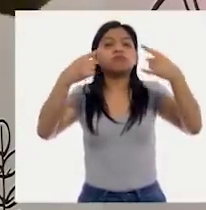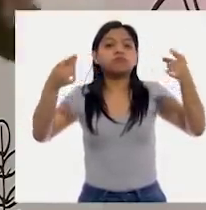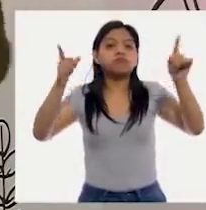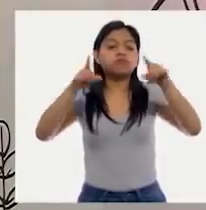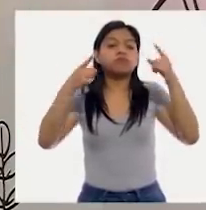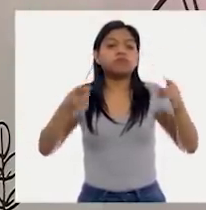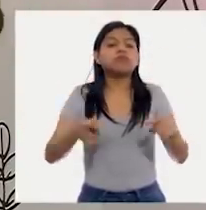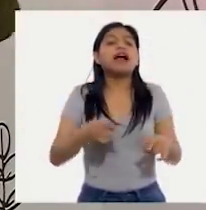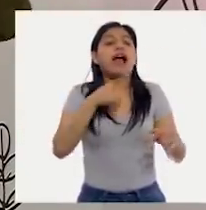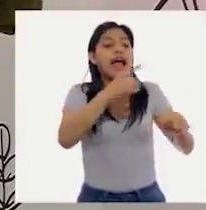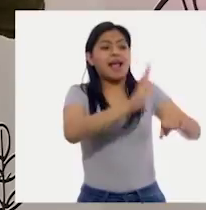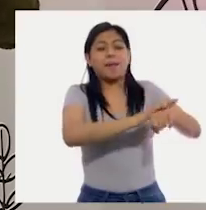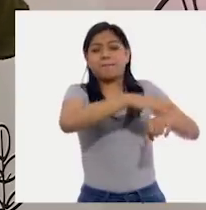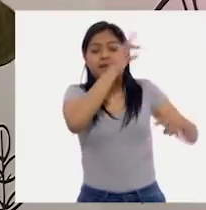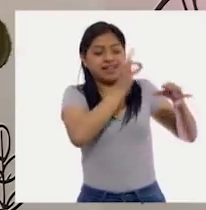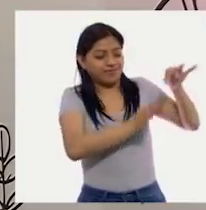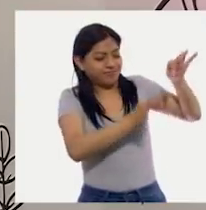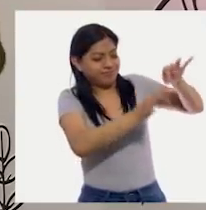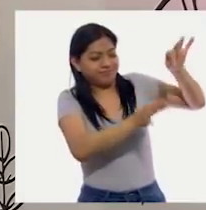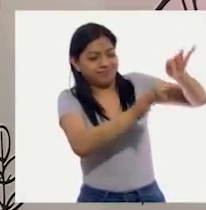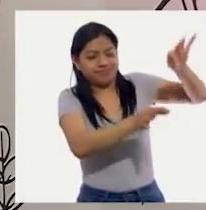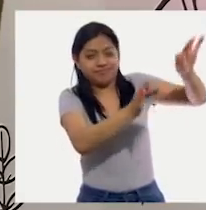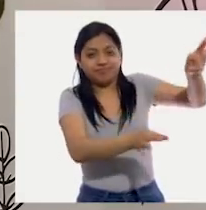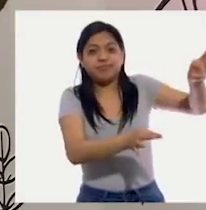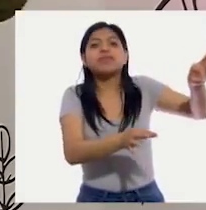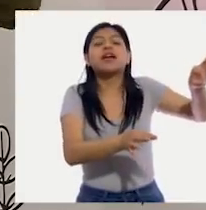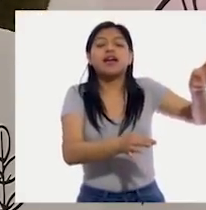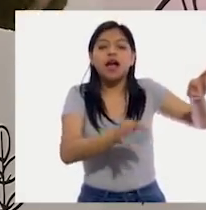permiten, obviamente, incluirla en las